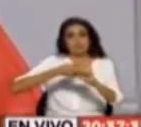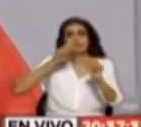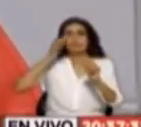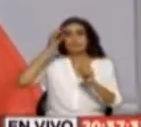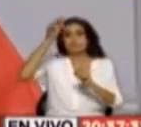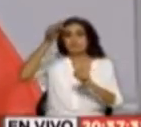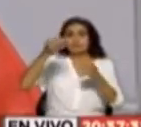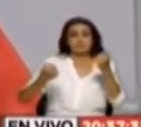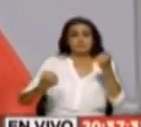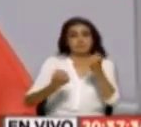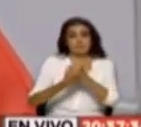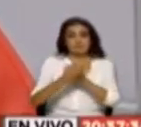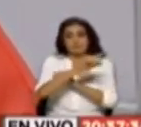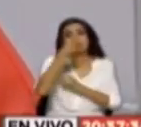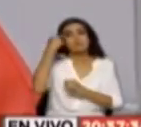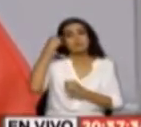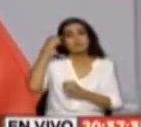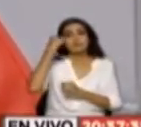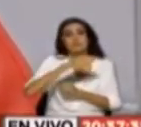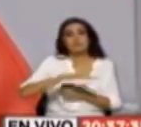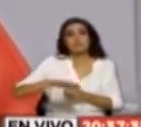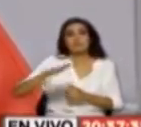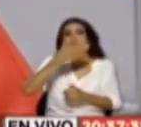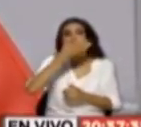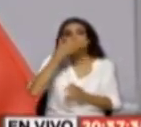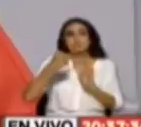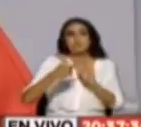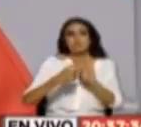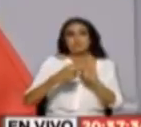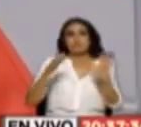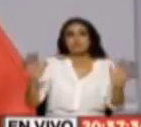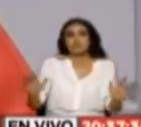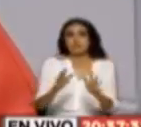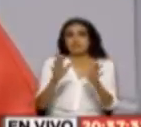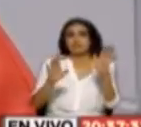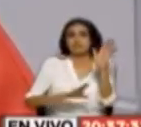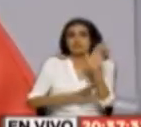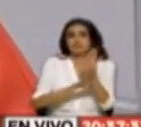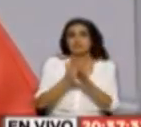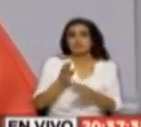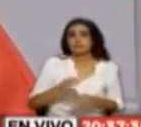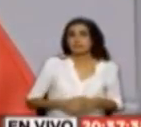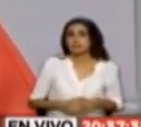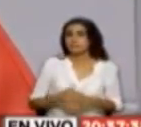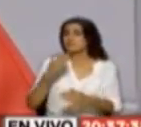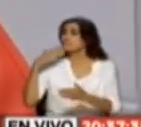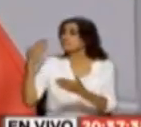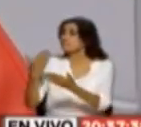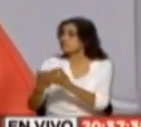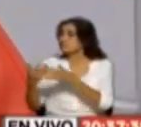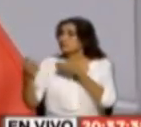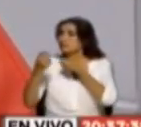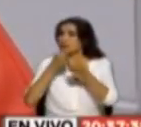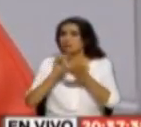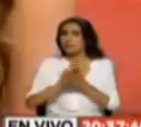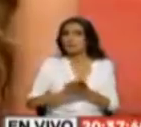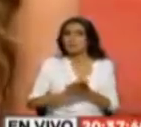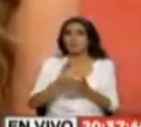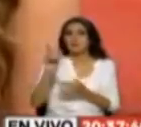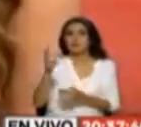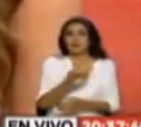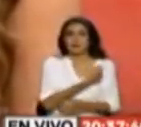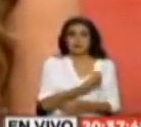vamos a apoyar, porque creemos que es la mejor carta para impulsar el desarrollo local en los distintos territorios. Muchísimas gracias. María Alejandra Vicuña,